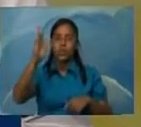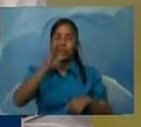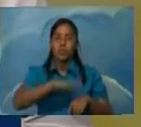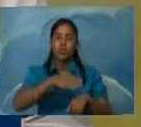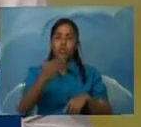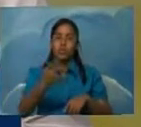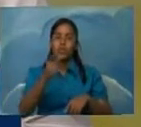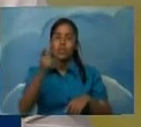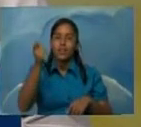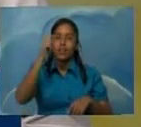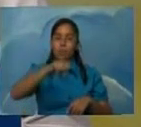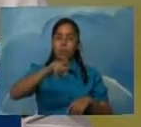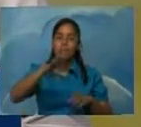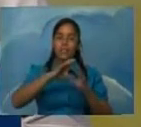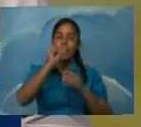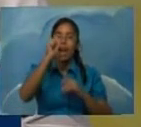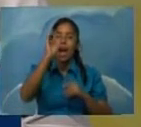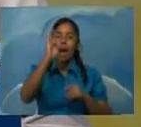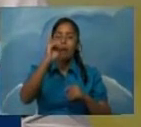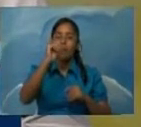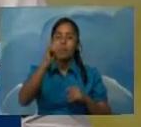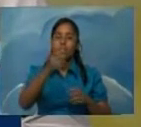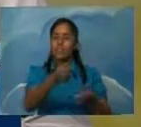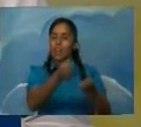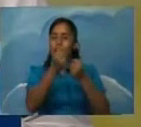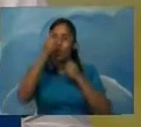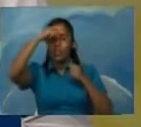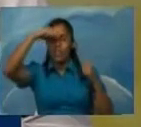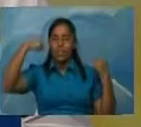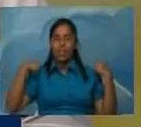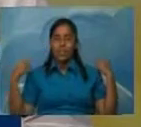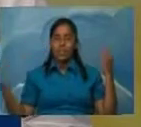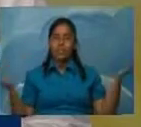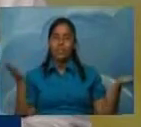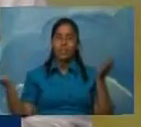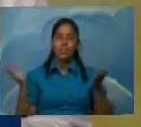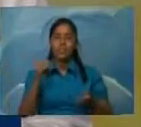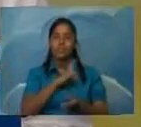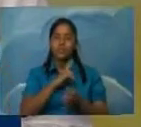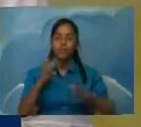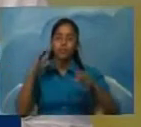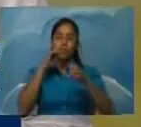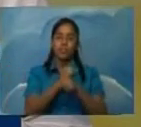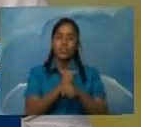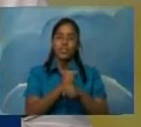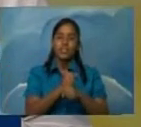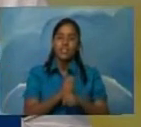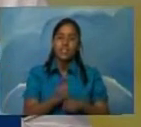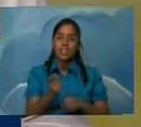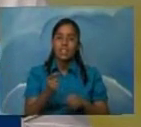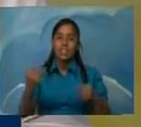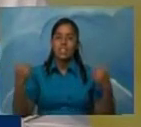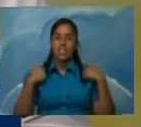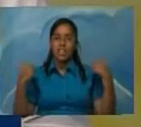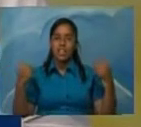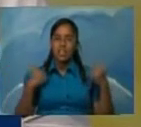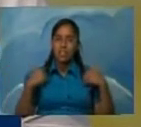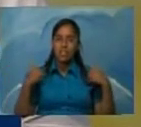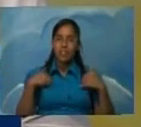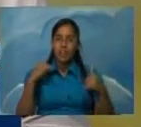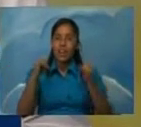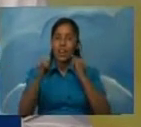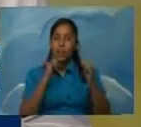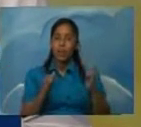mes de Abib te sacó Jehová tu Dios de Egipto de noche. Y sacrificarás la Pascua a Jehová